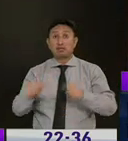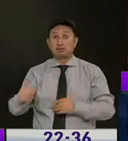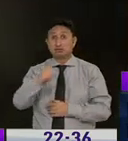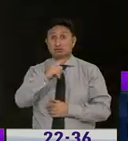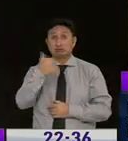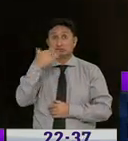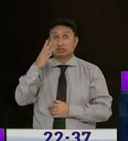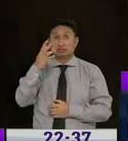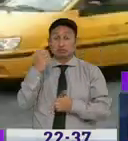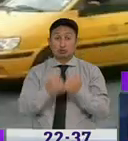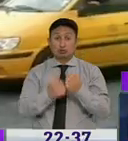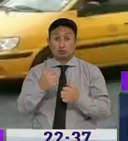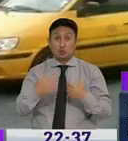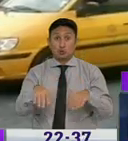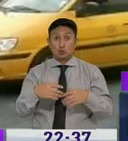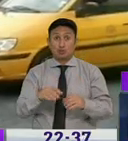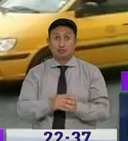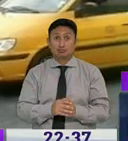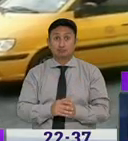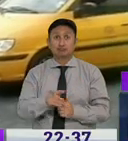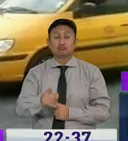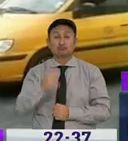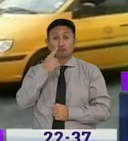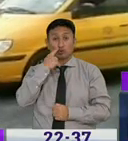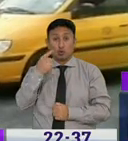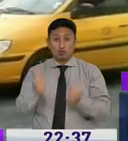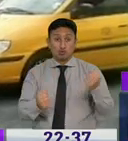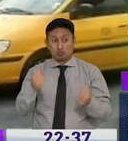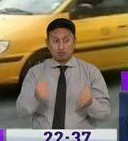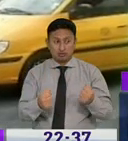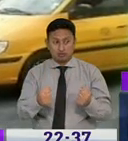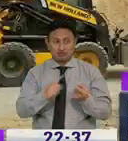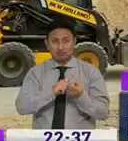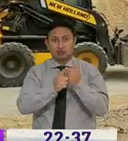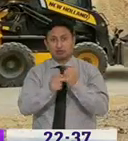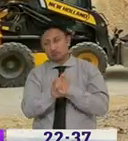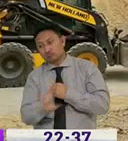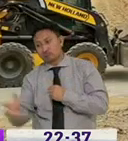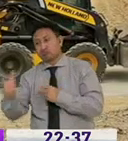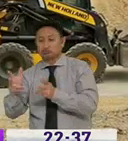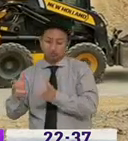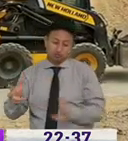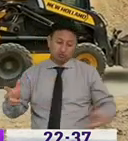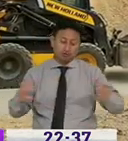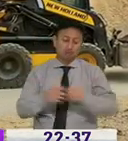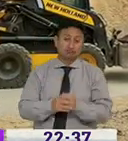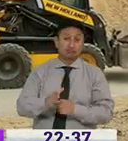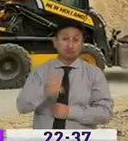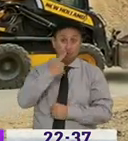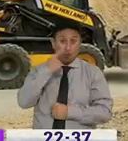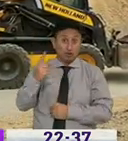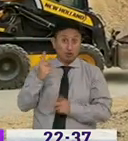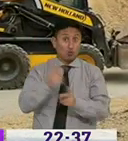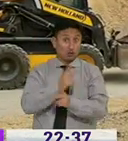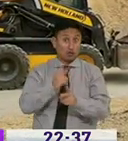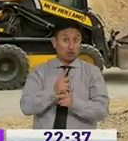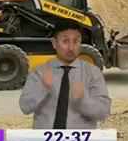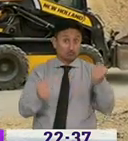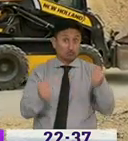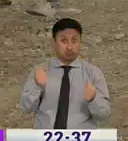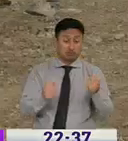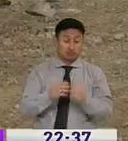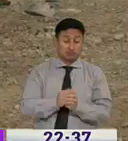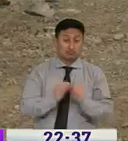generó el cierre de la vía, por lo que los conductores debieron tomar rutas alternas. Se pide a los conductores manejar con precaución, sobre todo